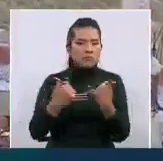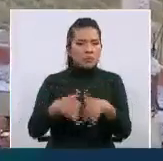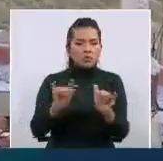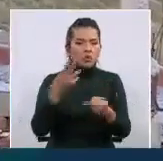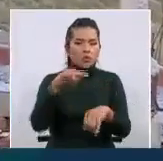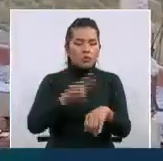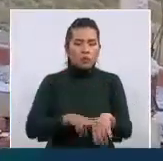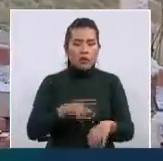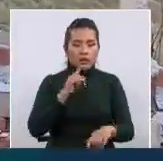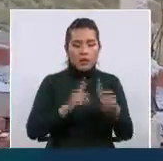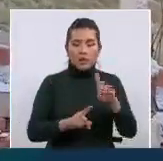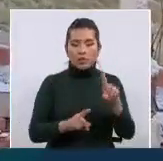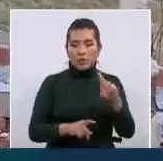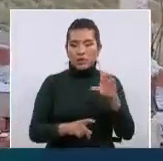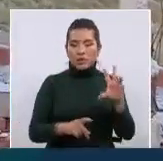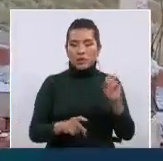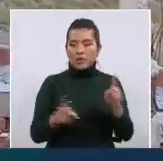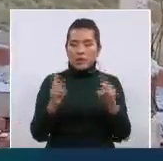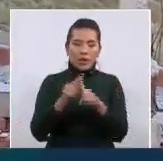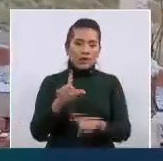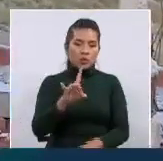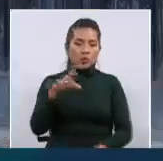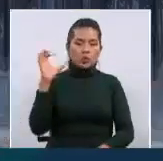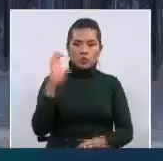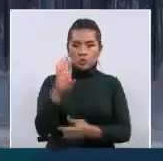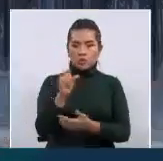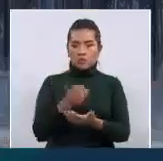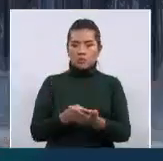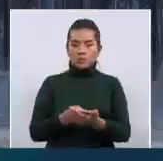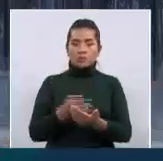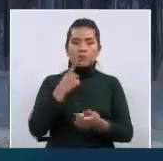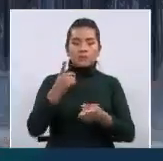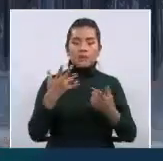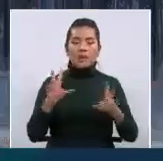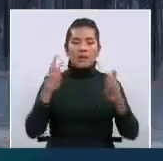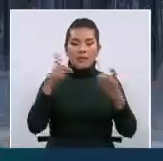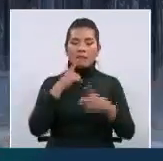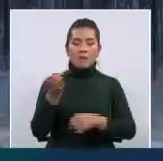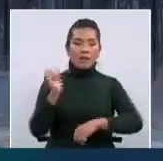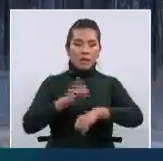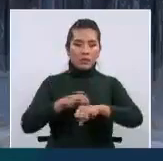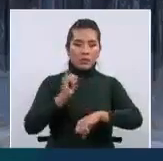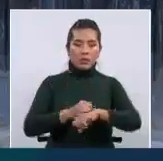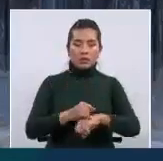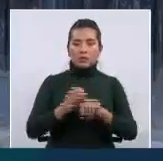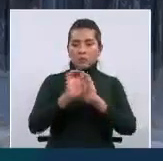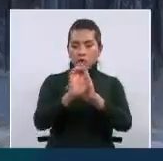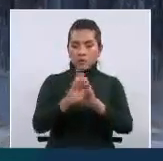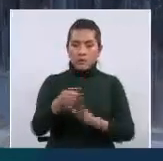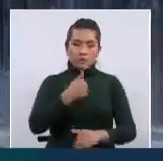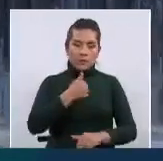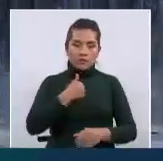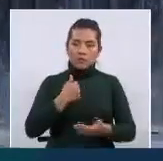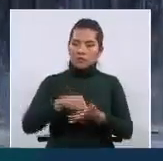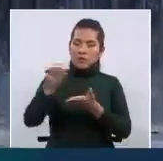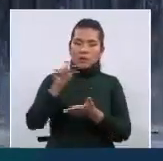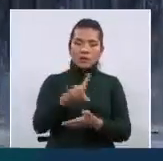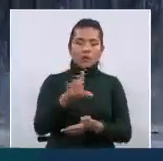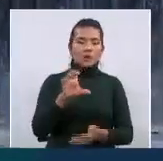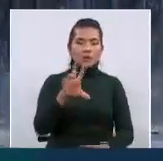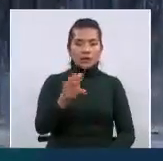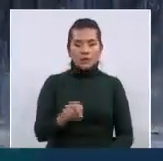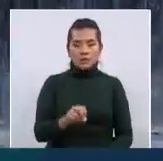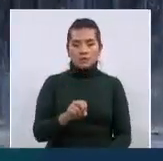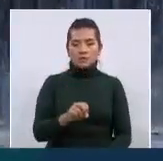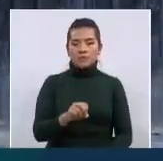de 130 a 800 bolivianos. Los impuestos, lo mío, te pagan 130,